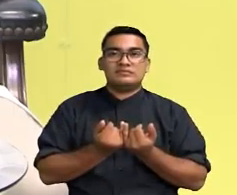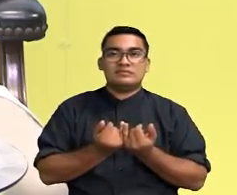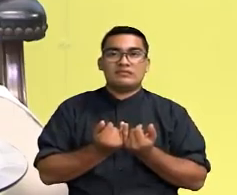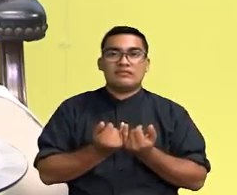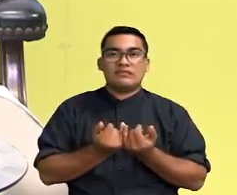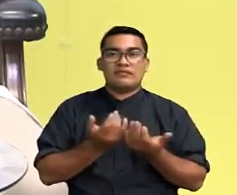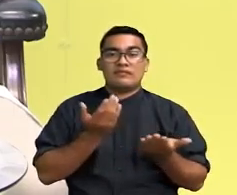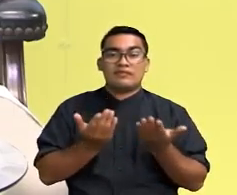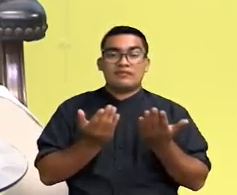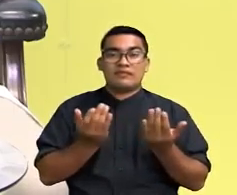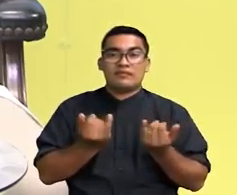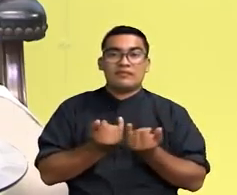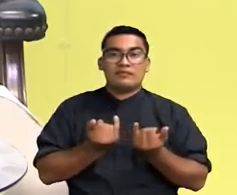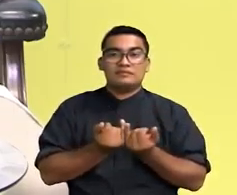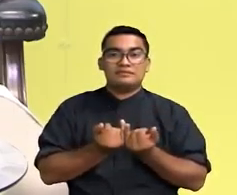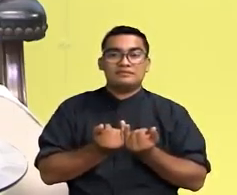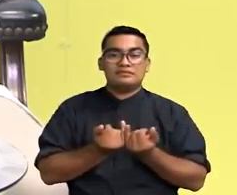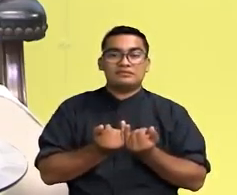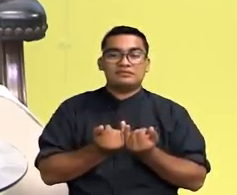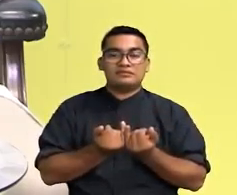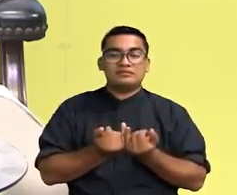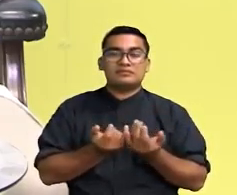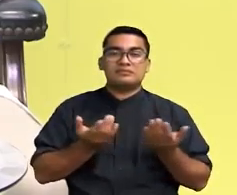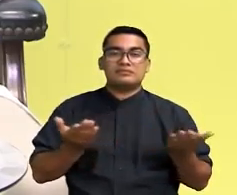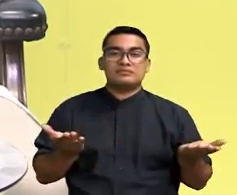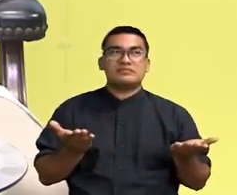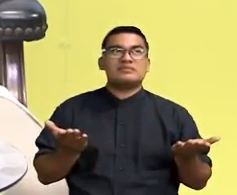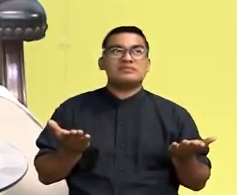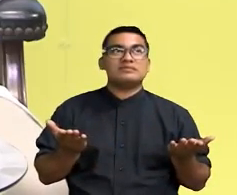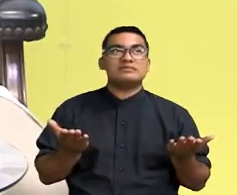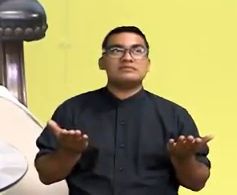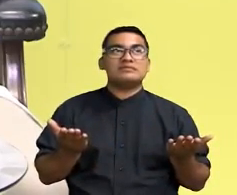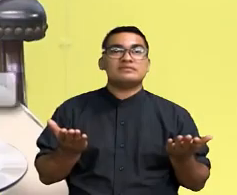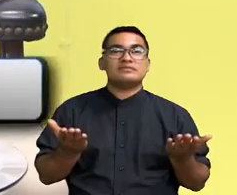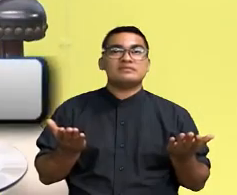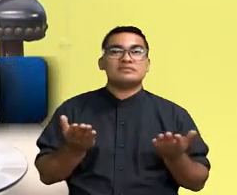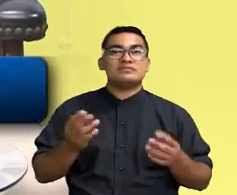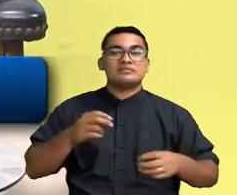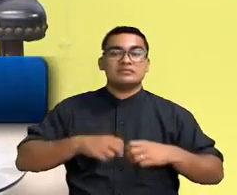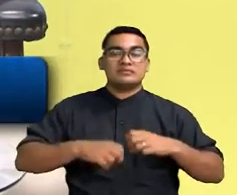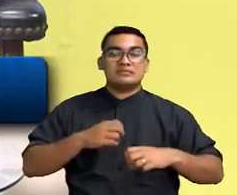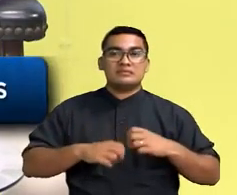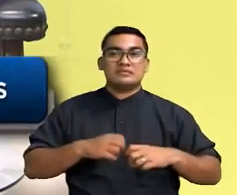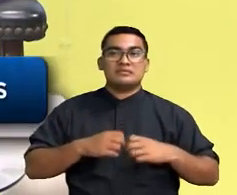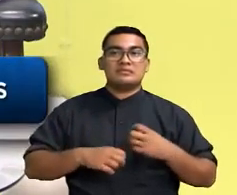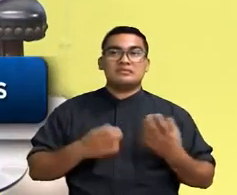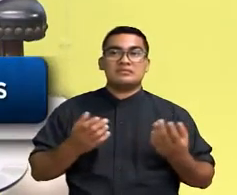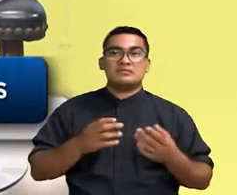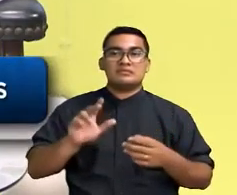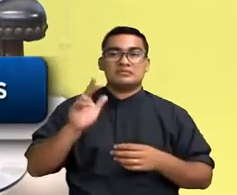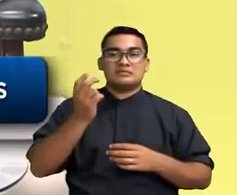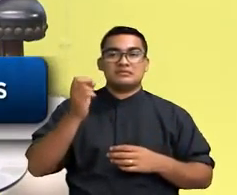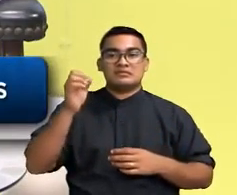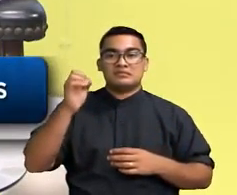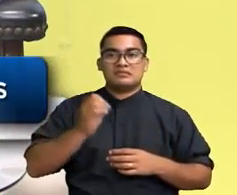pudieses confundir. Entonces, comenzamos por la clínica, que nos arroja el